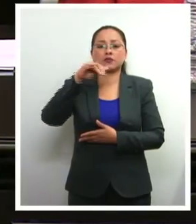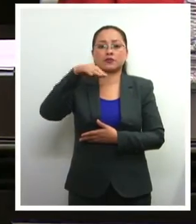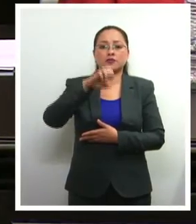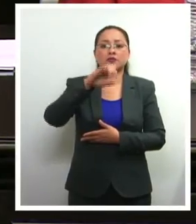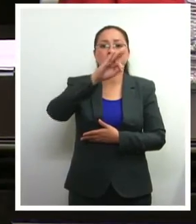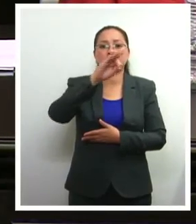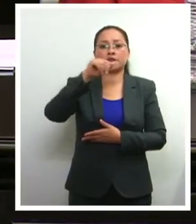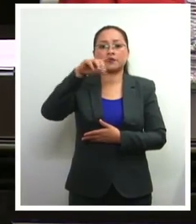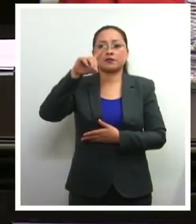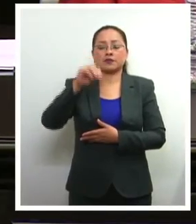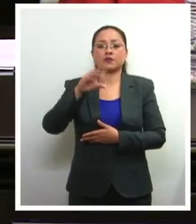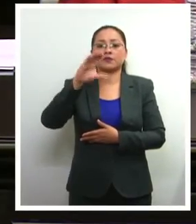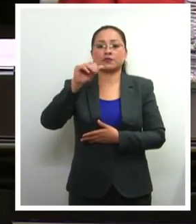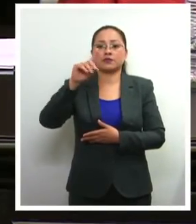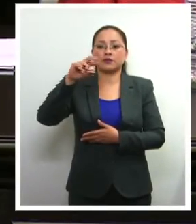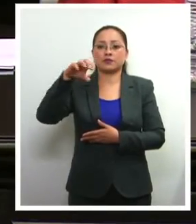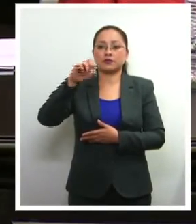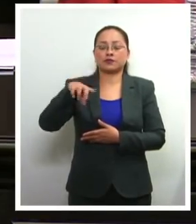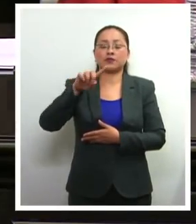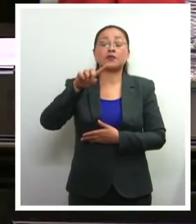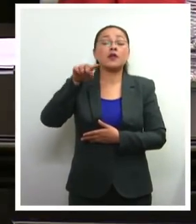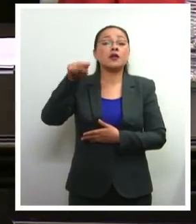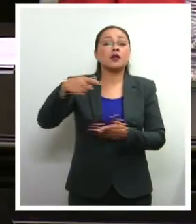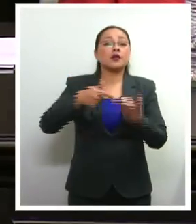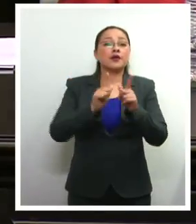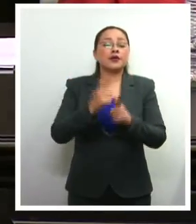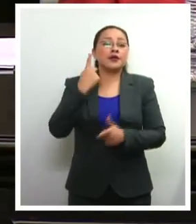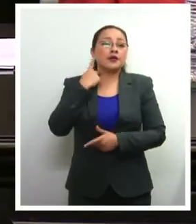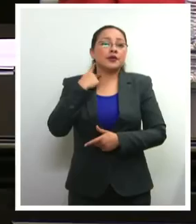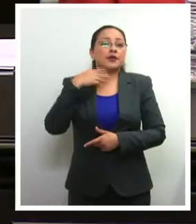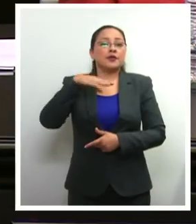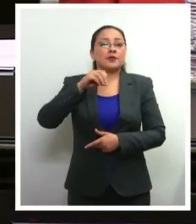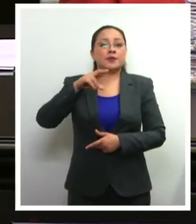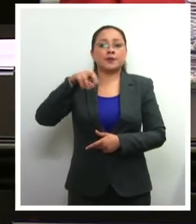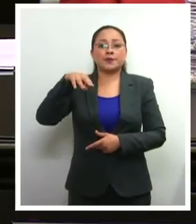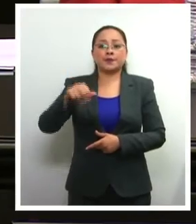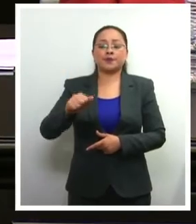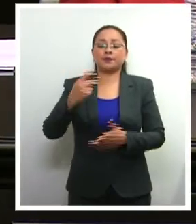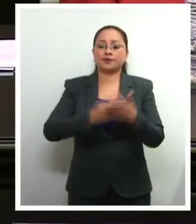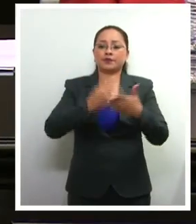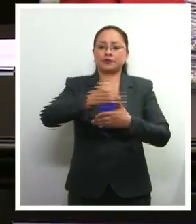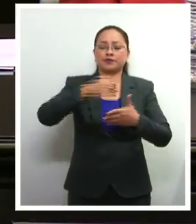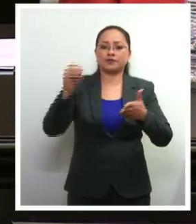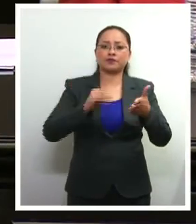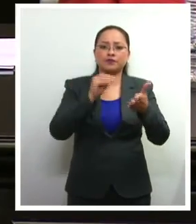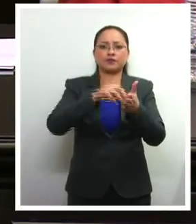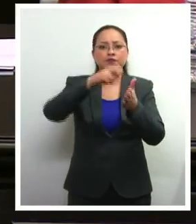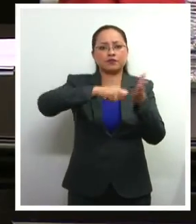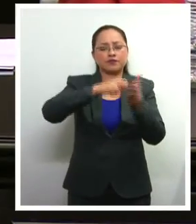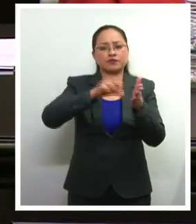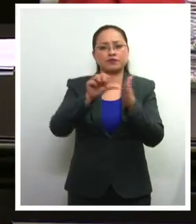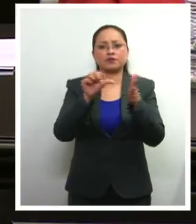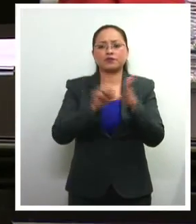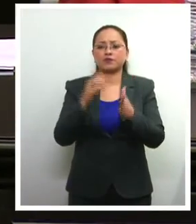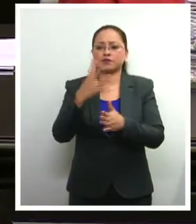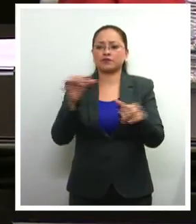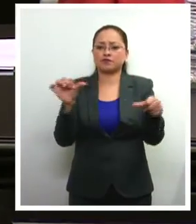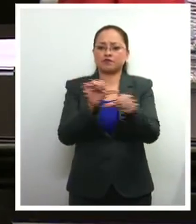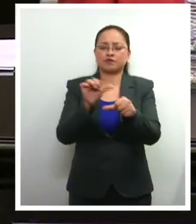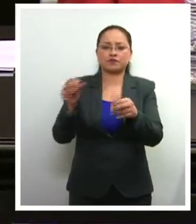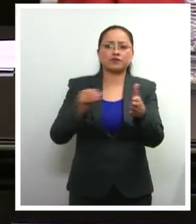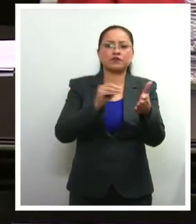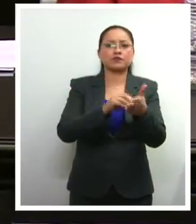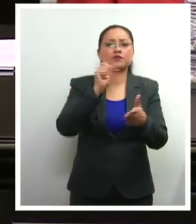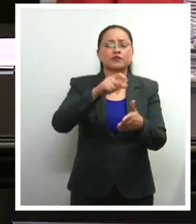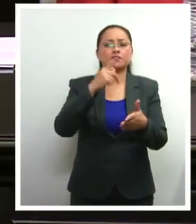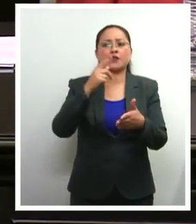Cárdenas Gracias del Grupo Parlamentario Morena, con proyecto de decreto por el que se modifica y sustituye el artículo 5 del